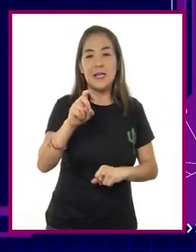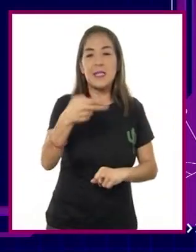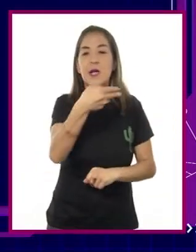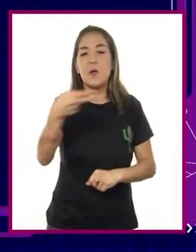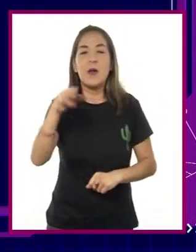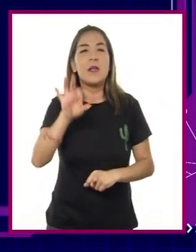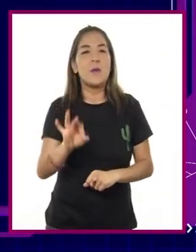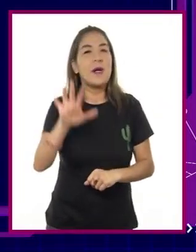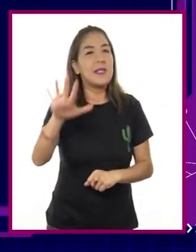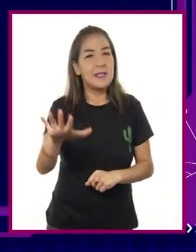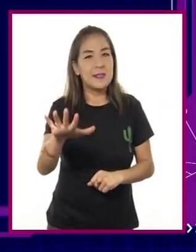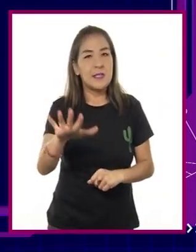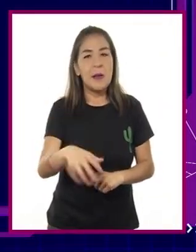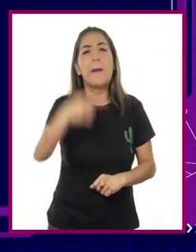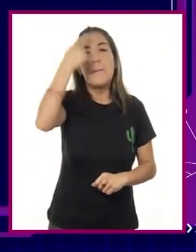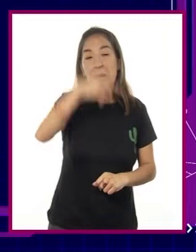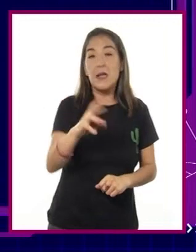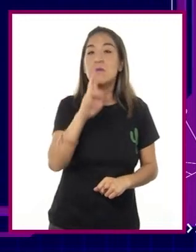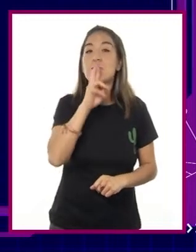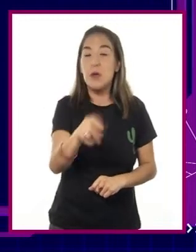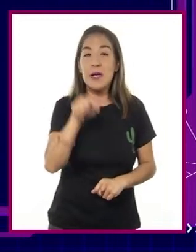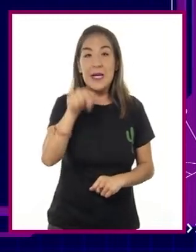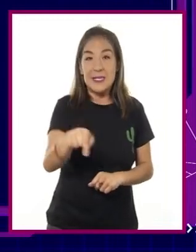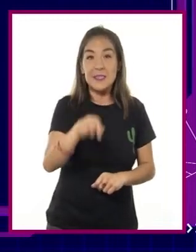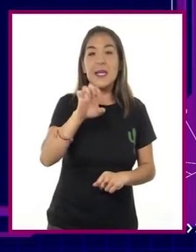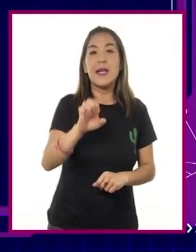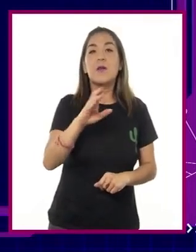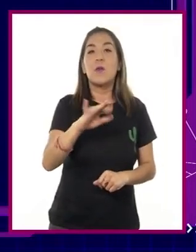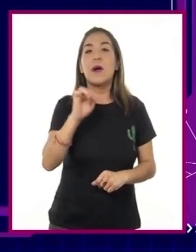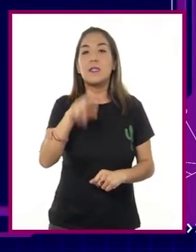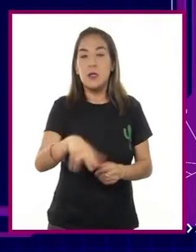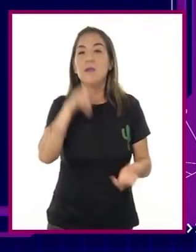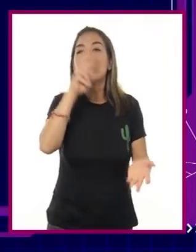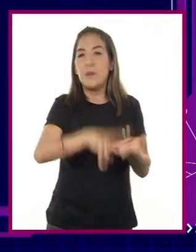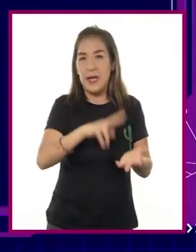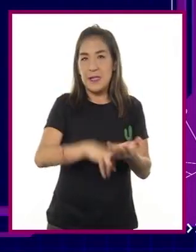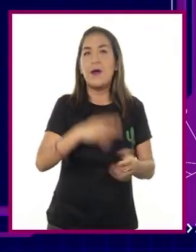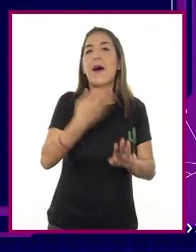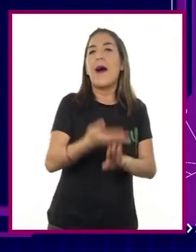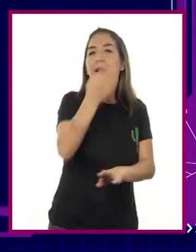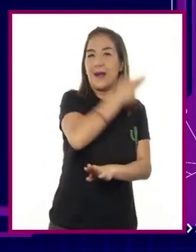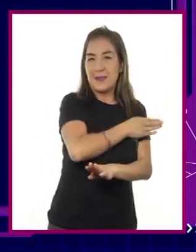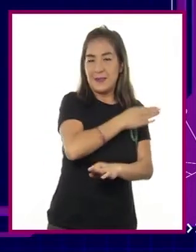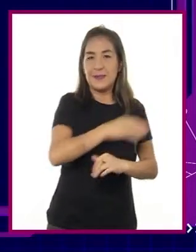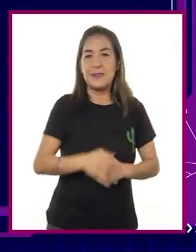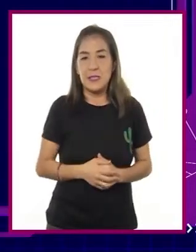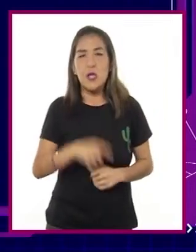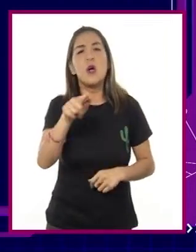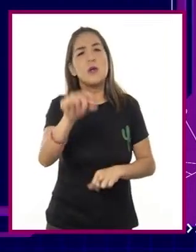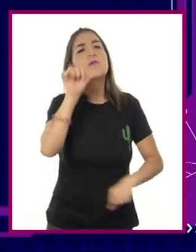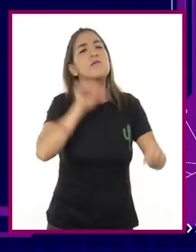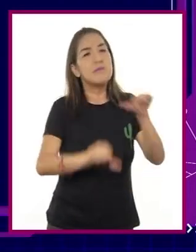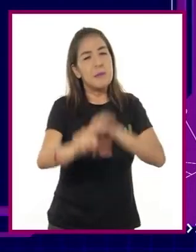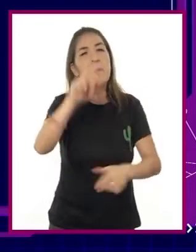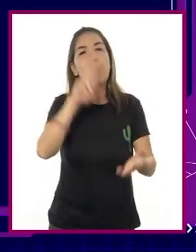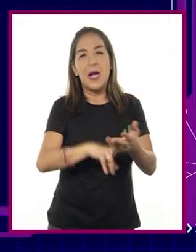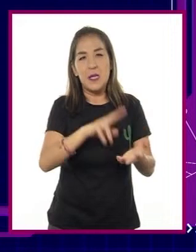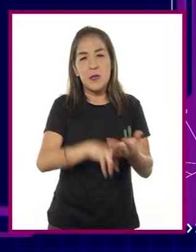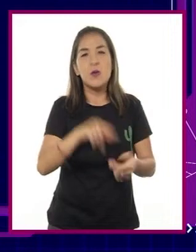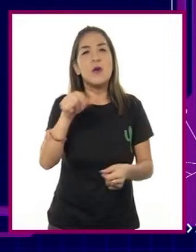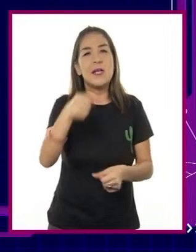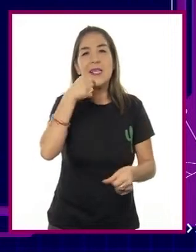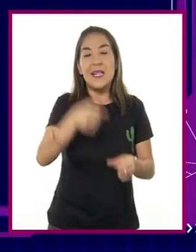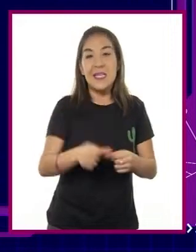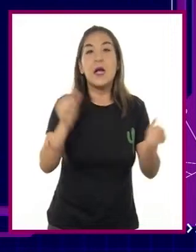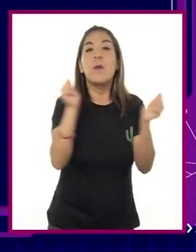a 45. Para comprobar que esta ecuación es equivalente a la ecuación anterior, vamos a sustituir nuevamente a la incógnita